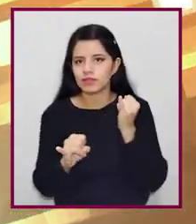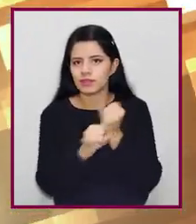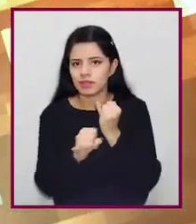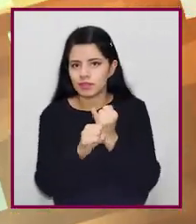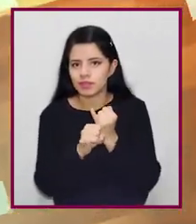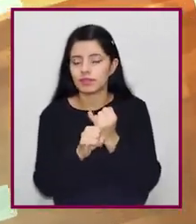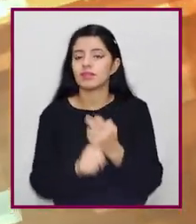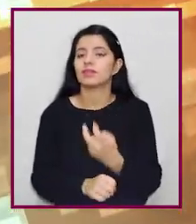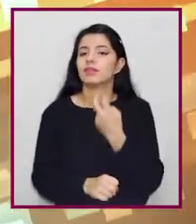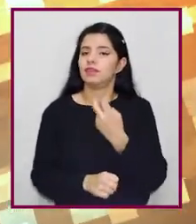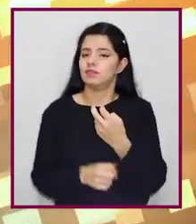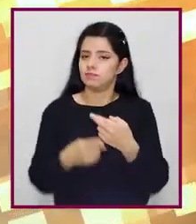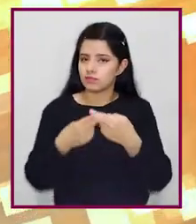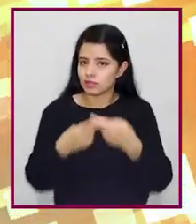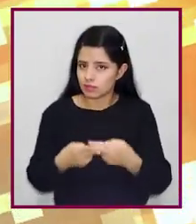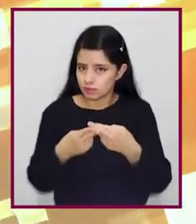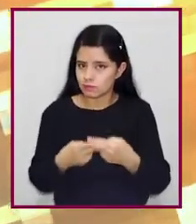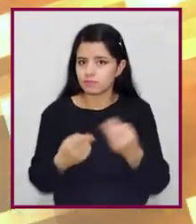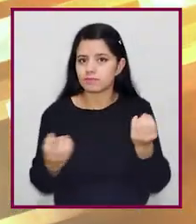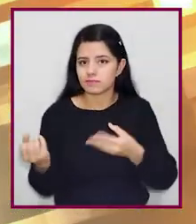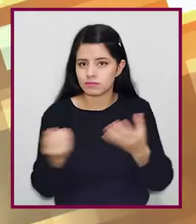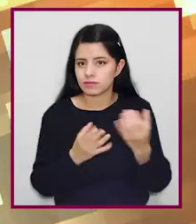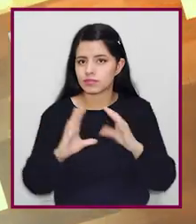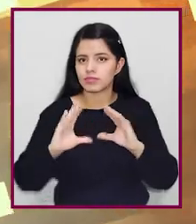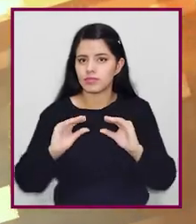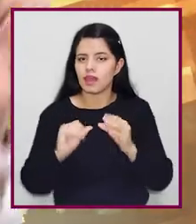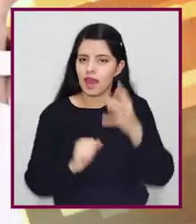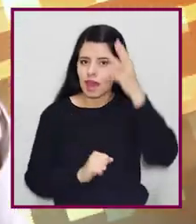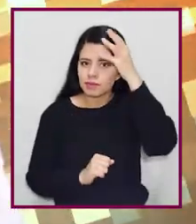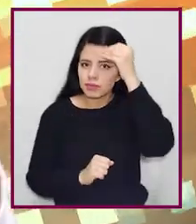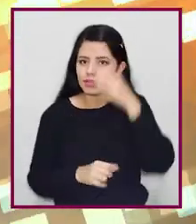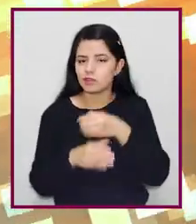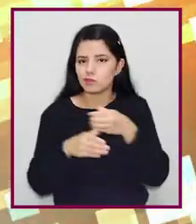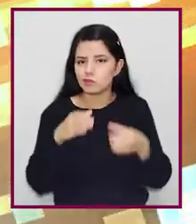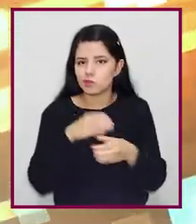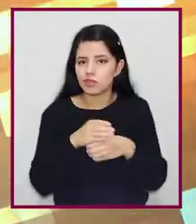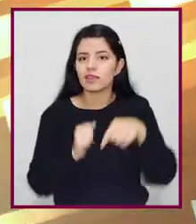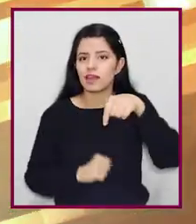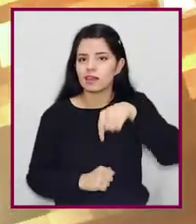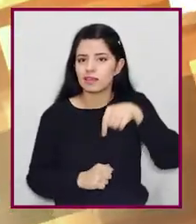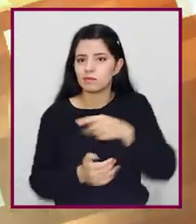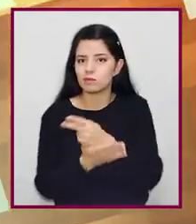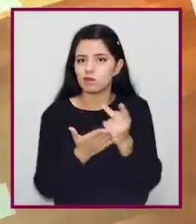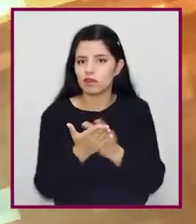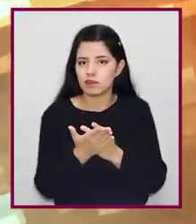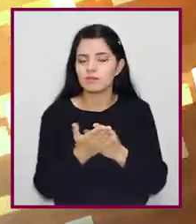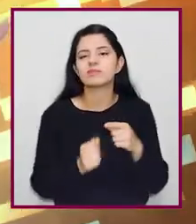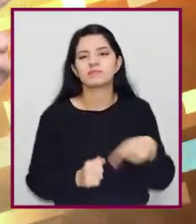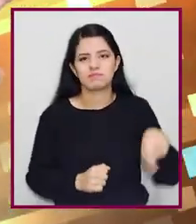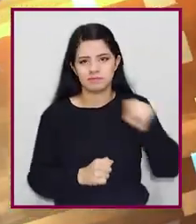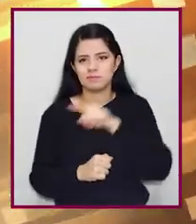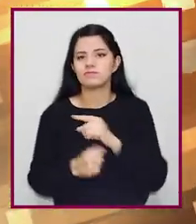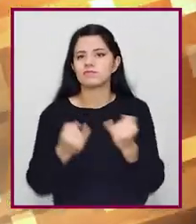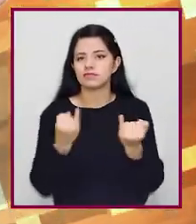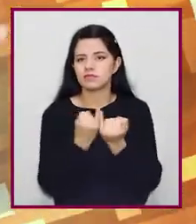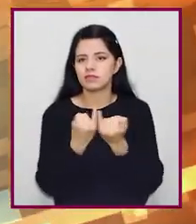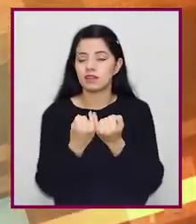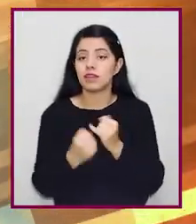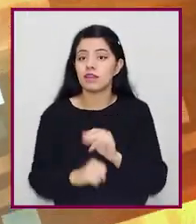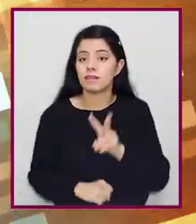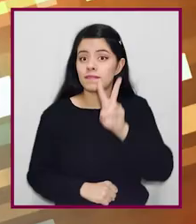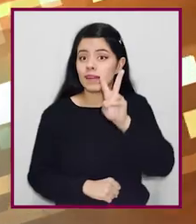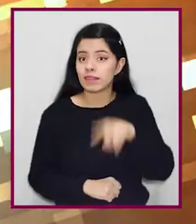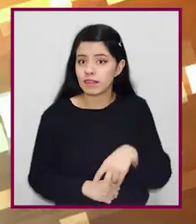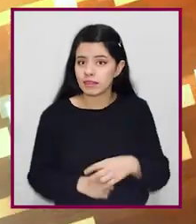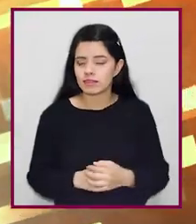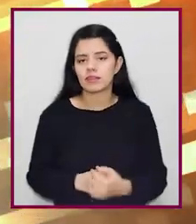hace posible que nutramos de contenido y aprendamos un buen de cosas aquí en el programa con los Beatboxers. Sí, es cierto, ¿eh? Y